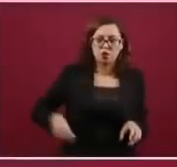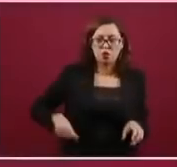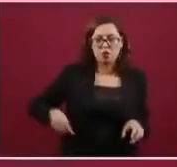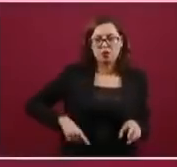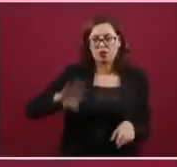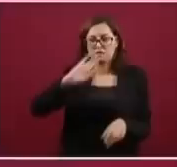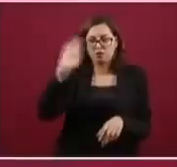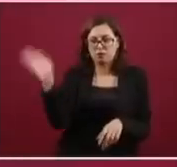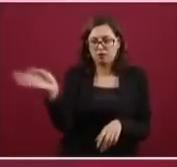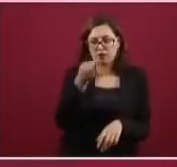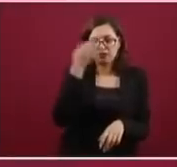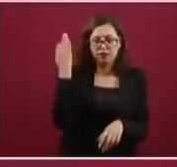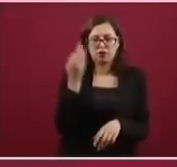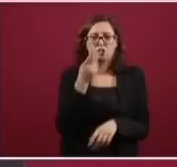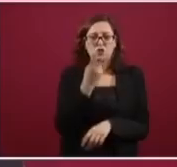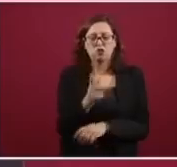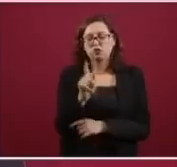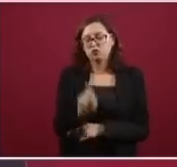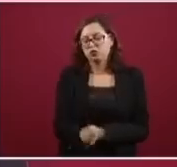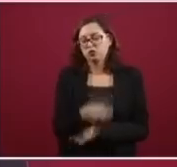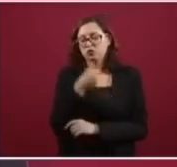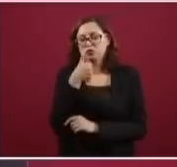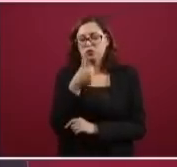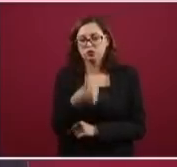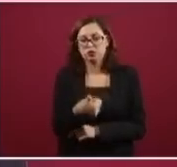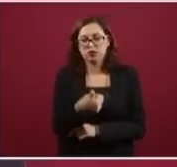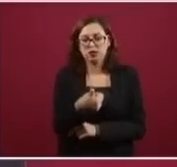que es una disminución de alrededor de 2.6